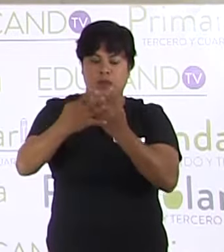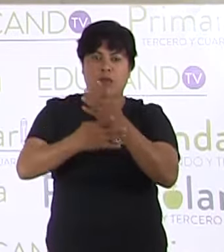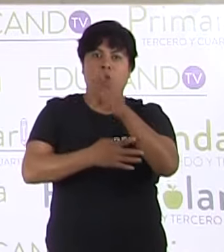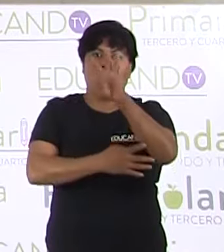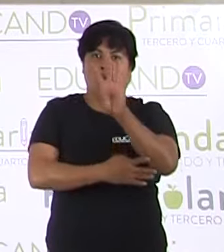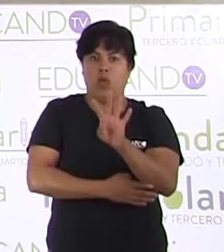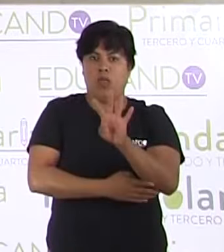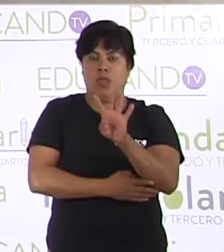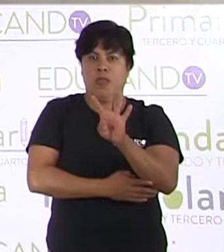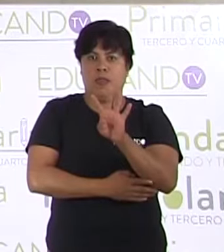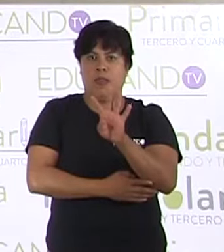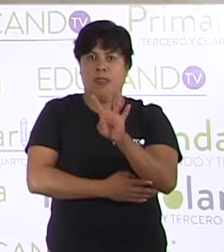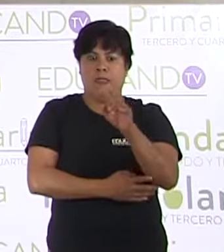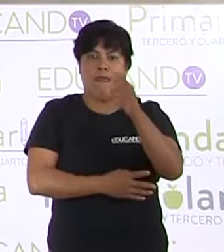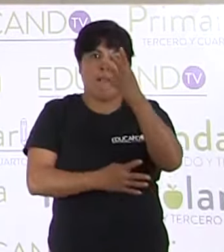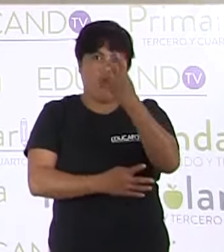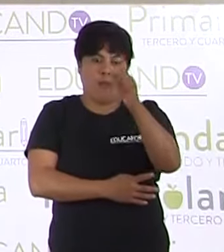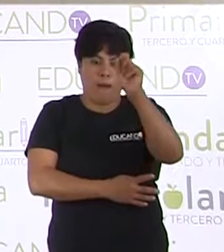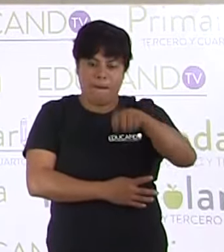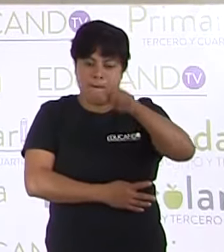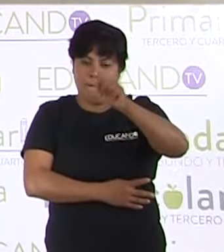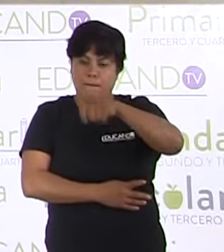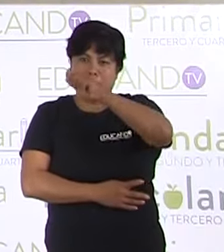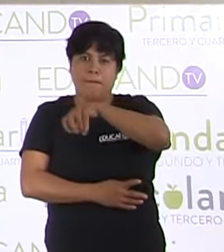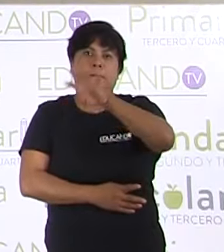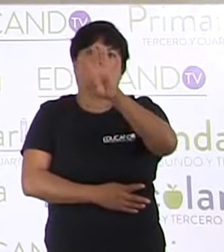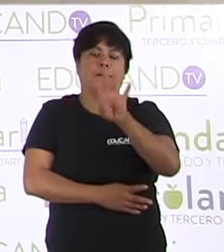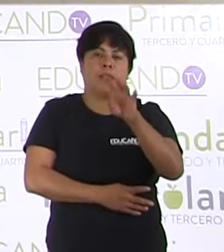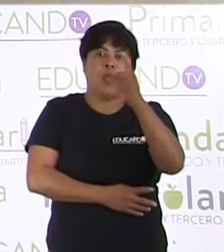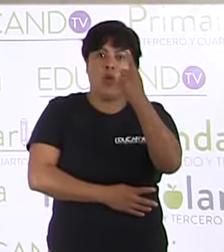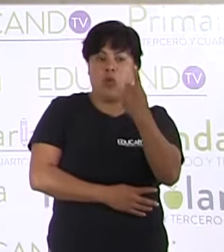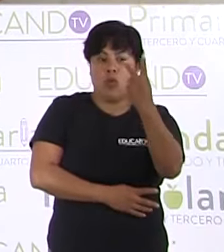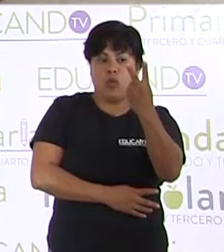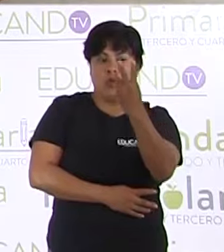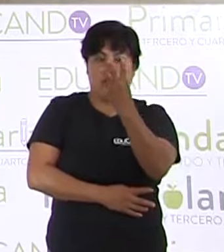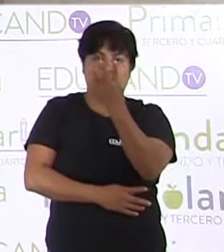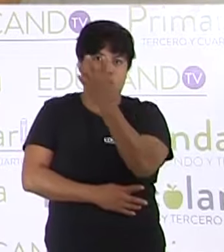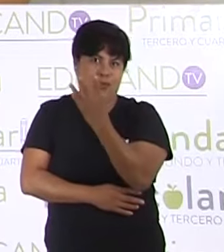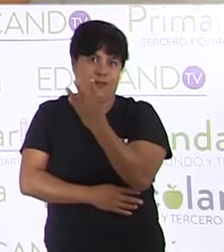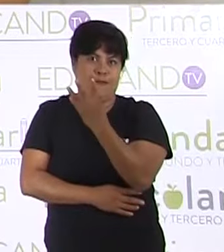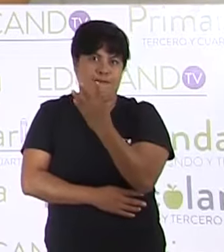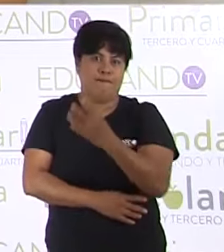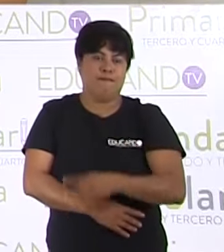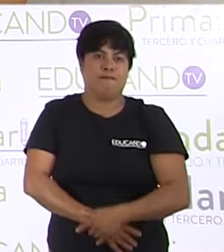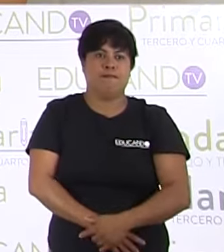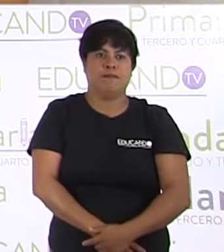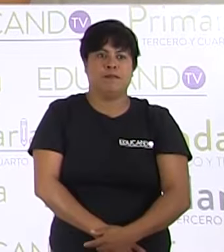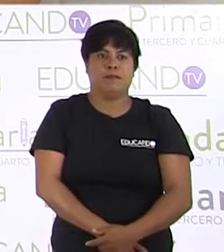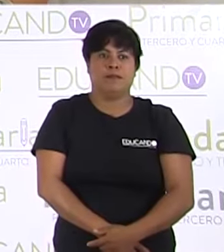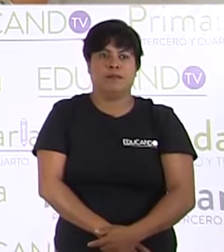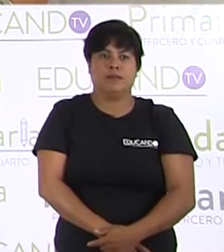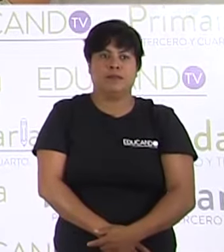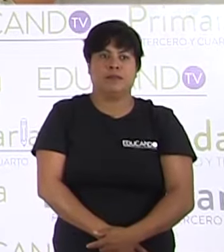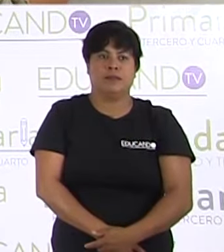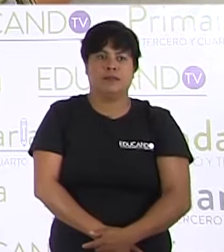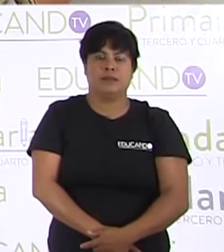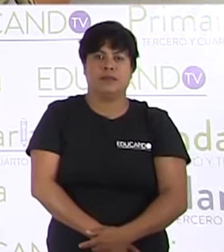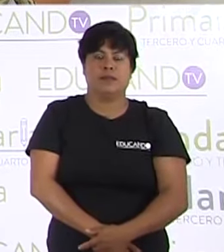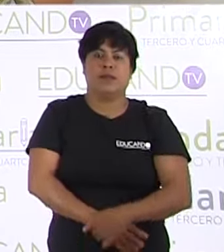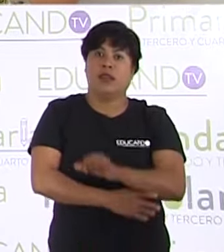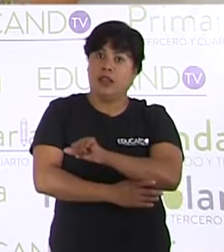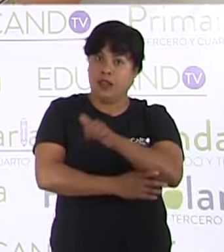en en cuos tenemos 1 2s 3 y cu y